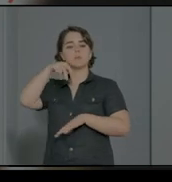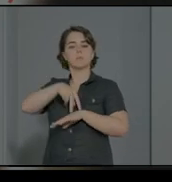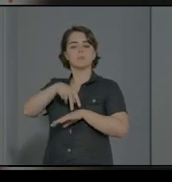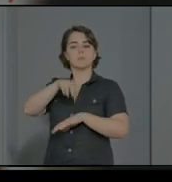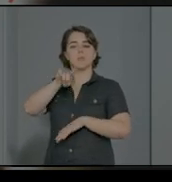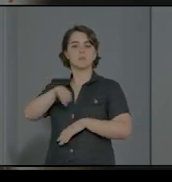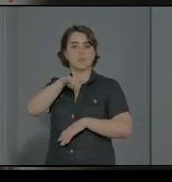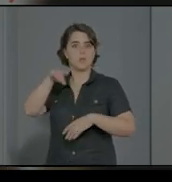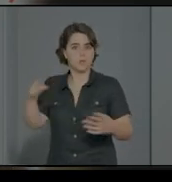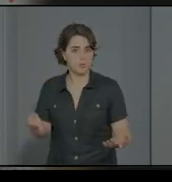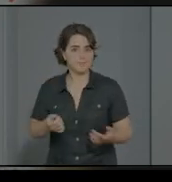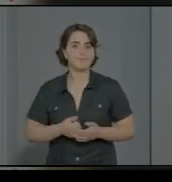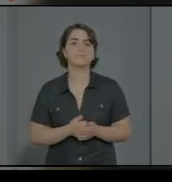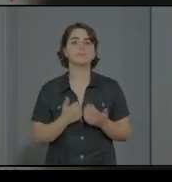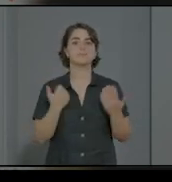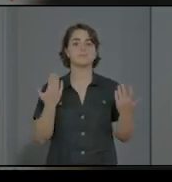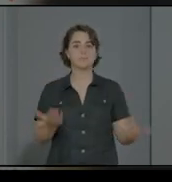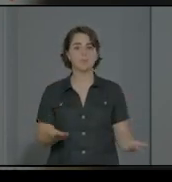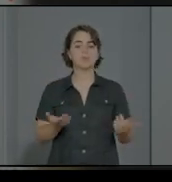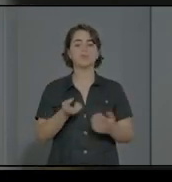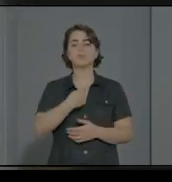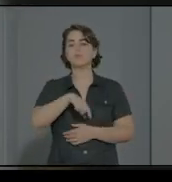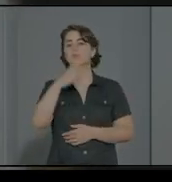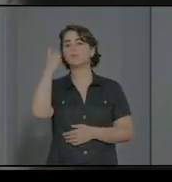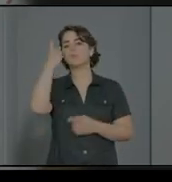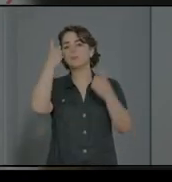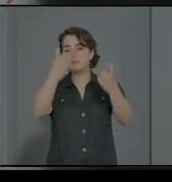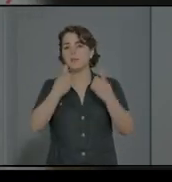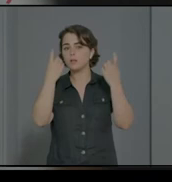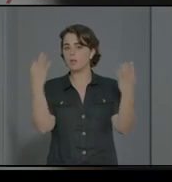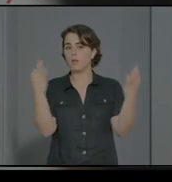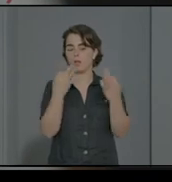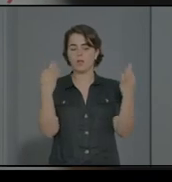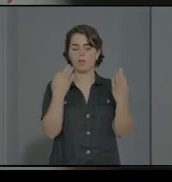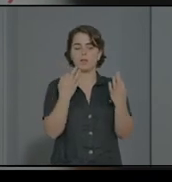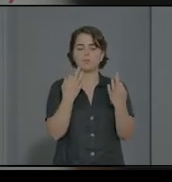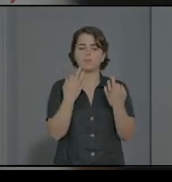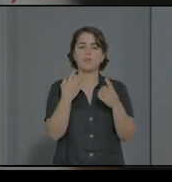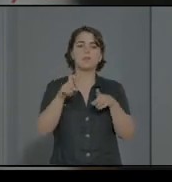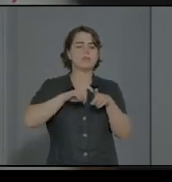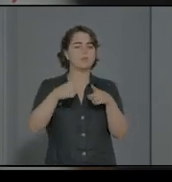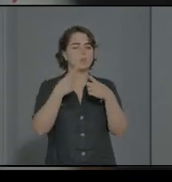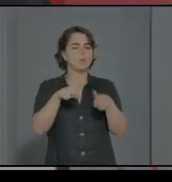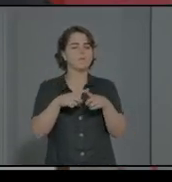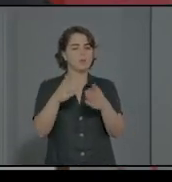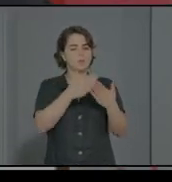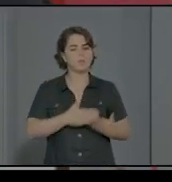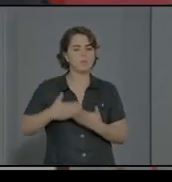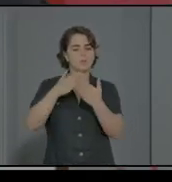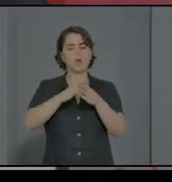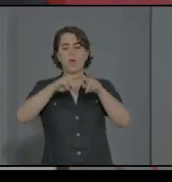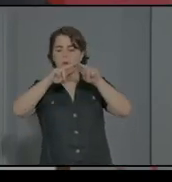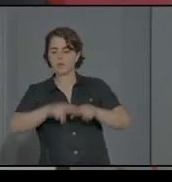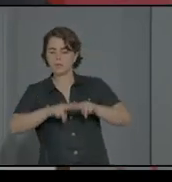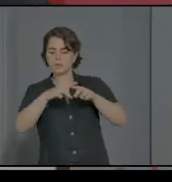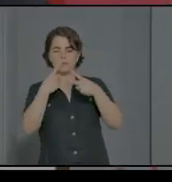Y entonces intentamos estudiar diferentes tipologías y análisis con